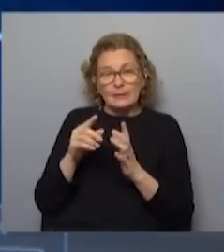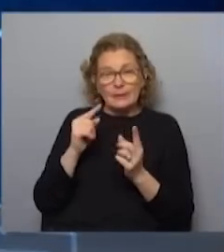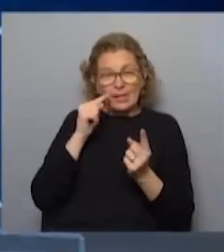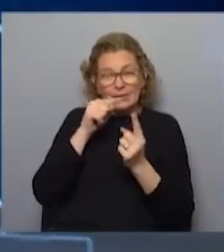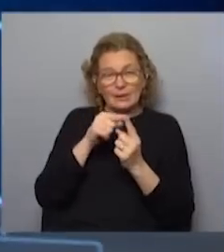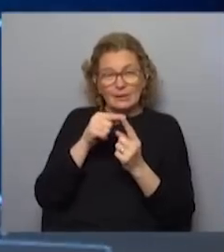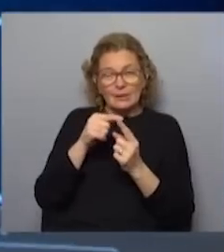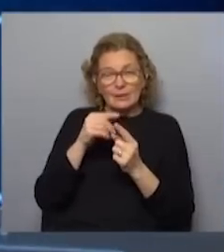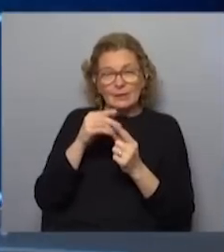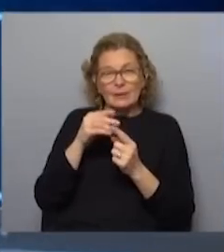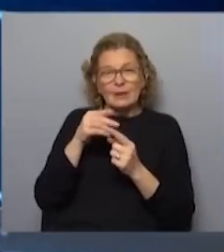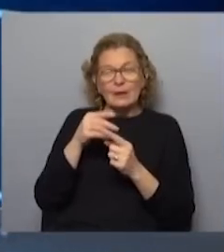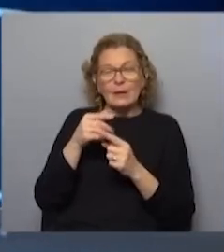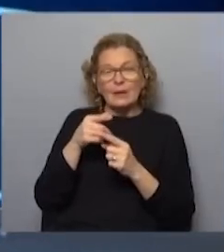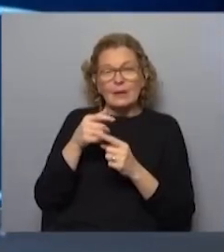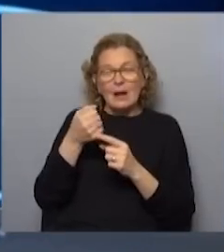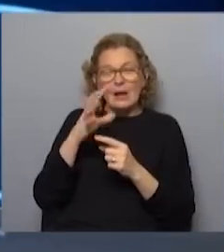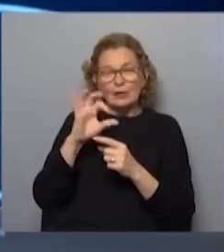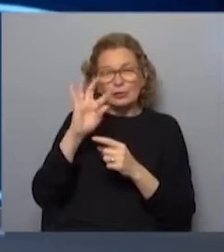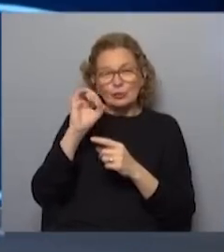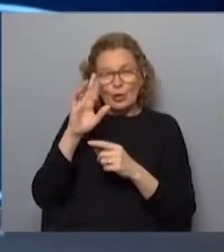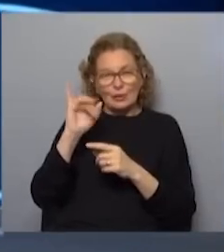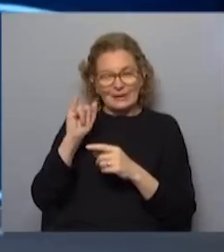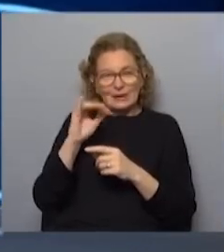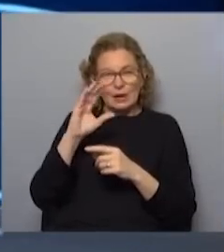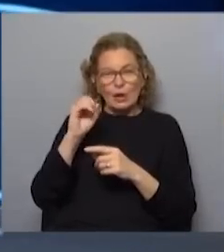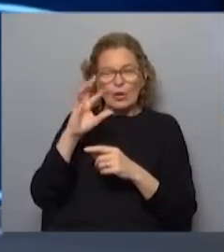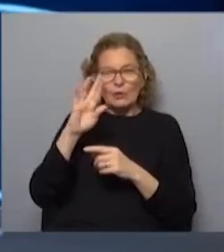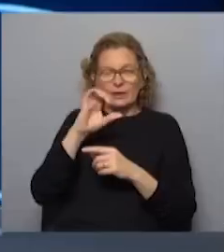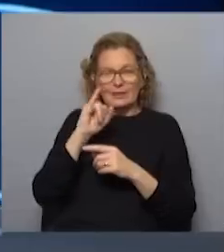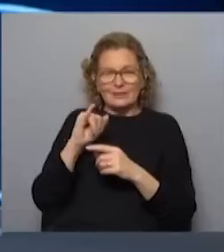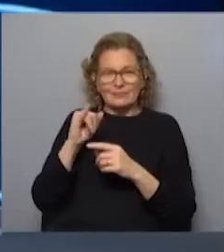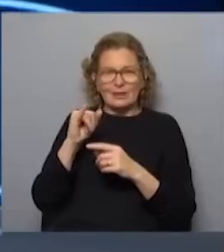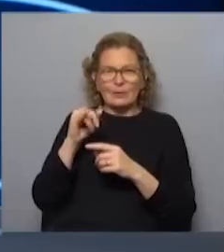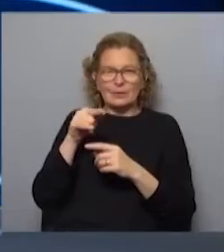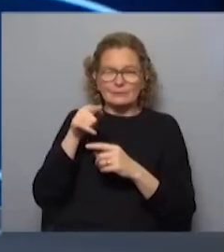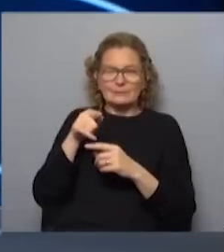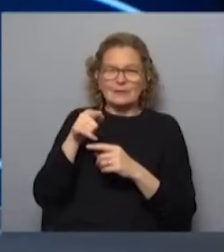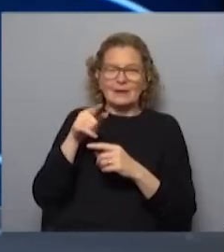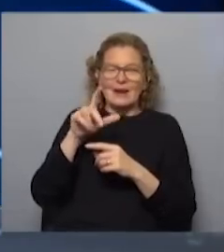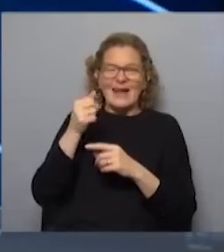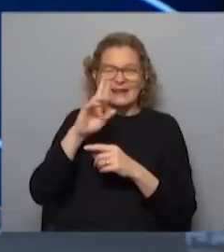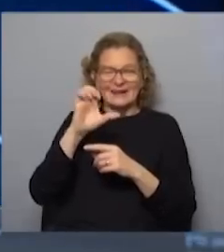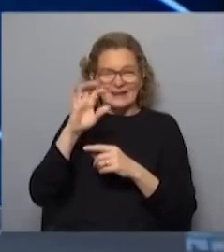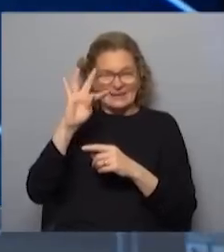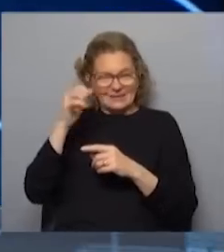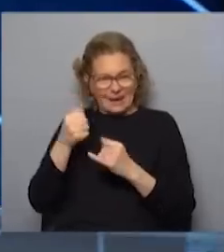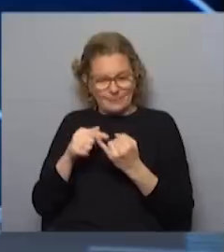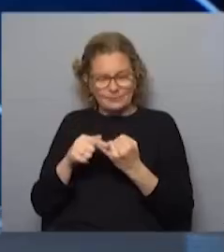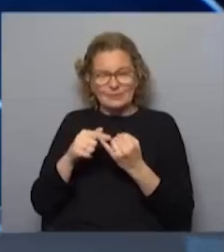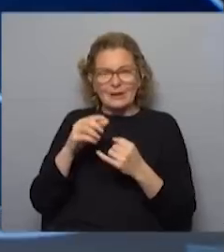Alberto Pérez Pérez astori Hugo cores Enrique Rubio Matilde larreta de Gutiérrez Ruiz